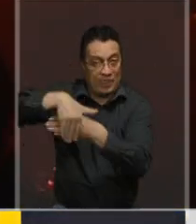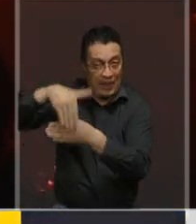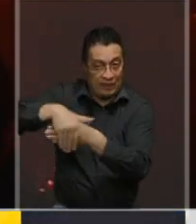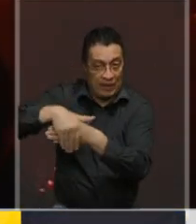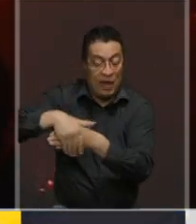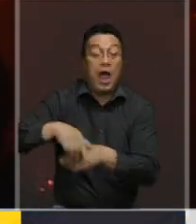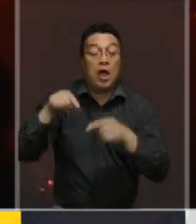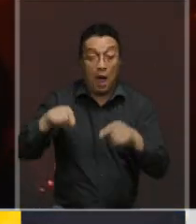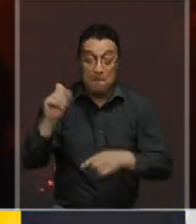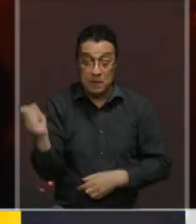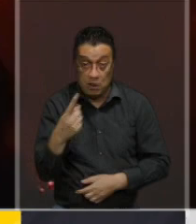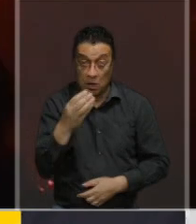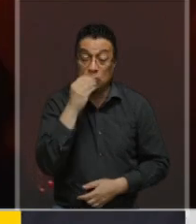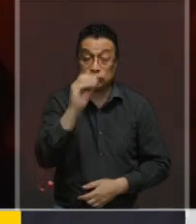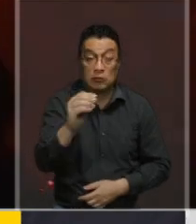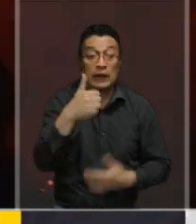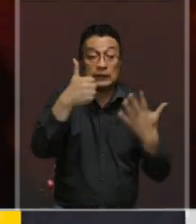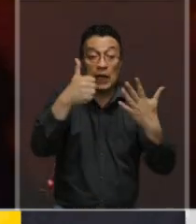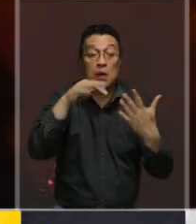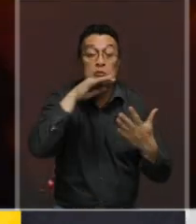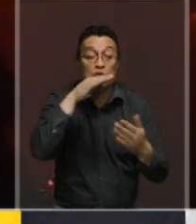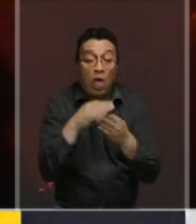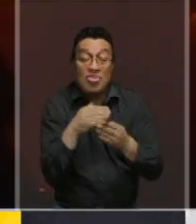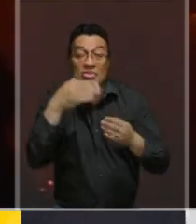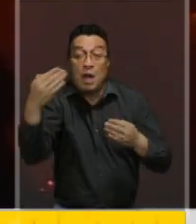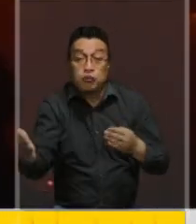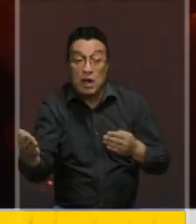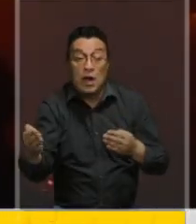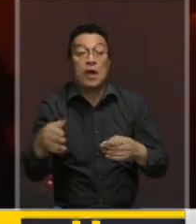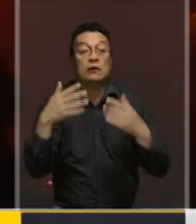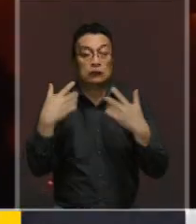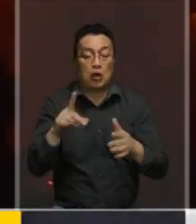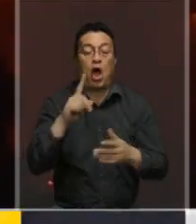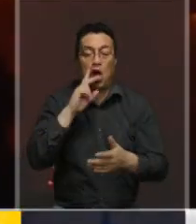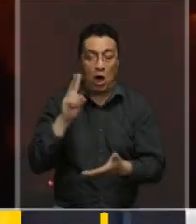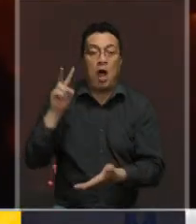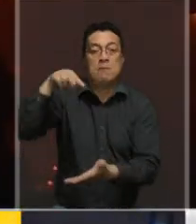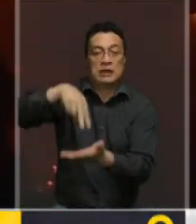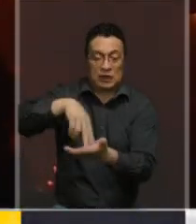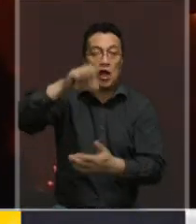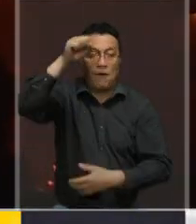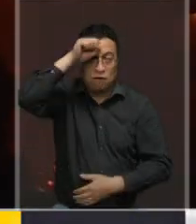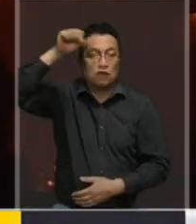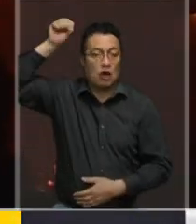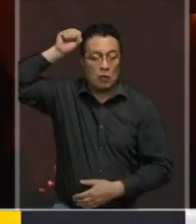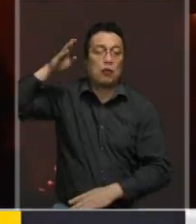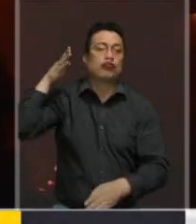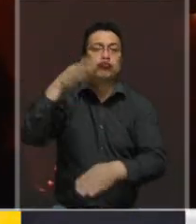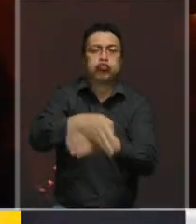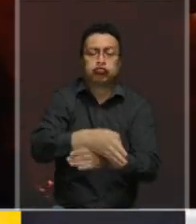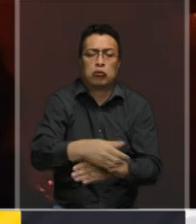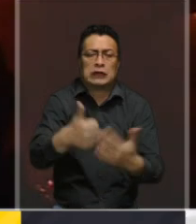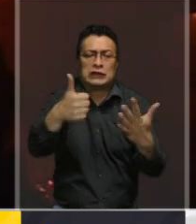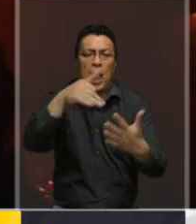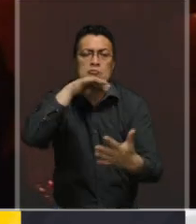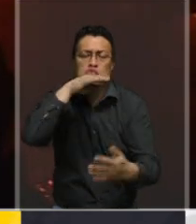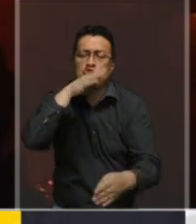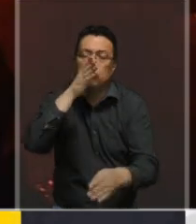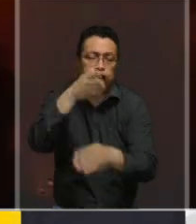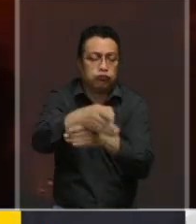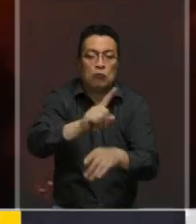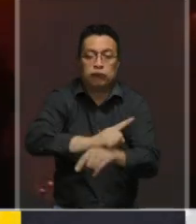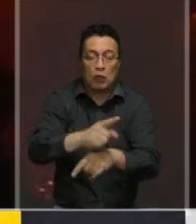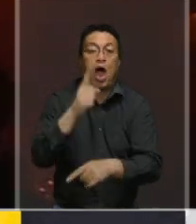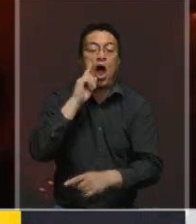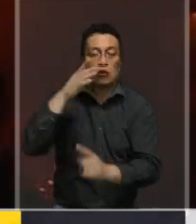primero que quiero decir es que 6 minutos después estaba presente Bomberos de Chile en el lugar y también había presencia